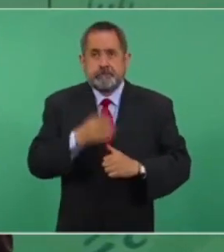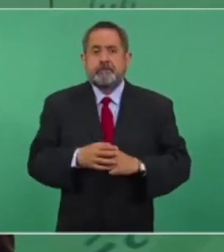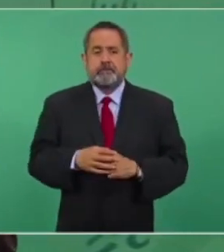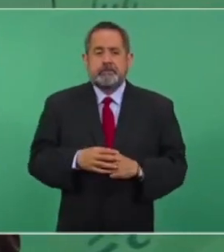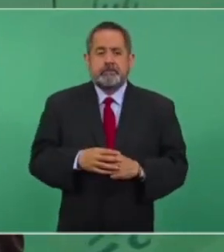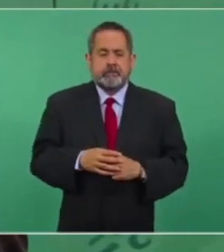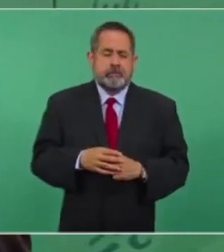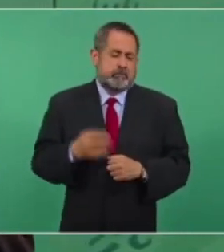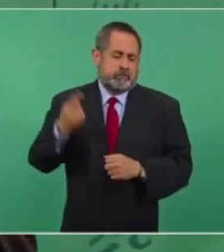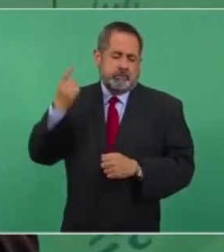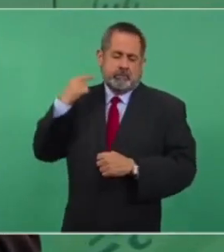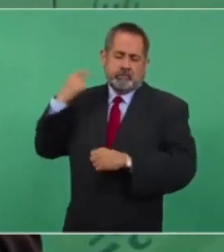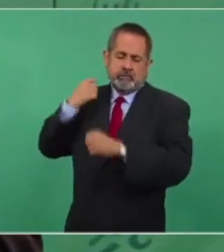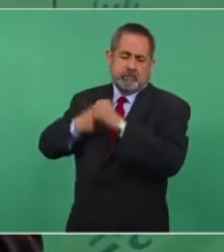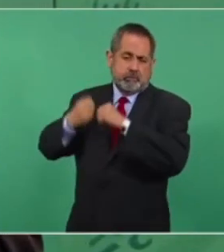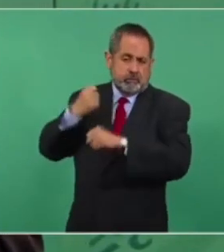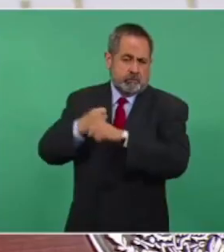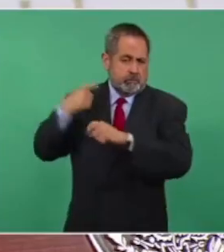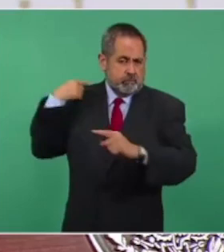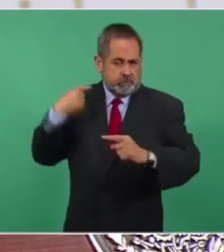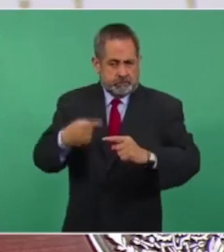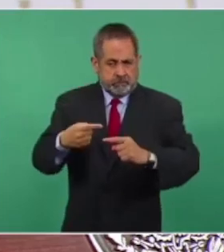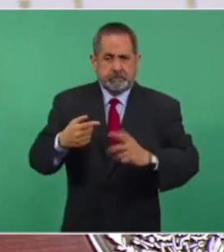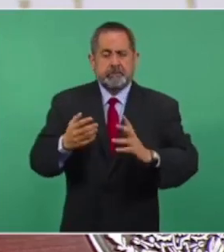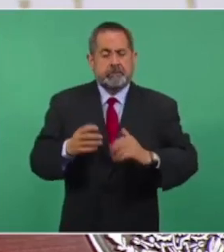durante algún tiempo,